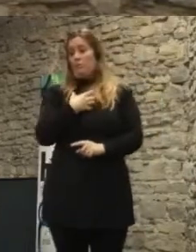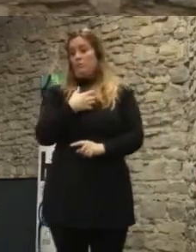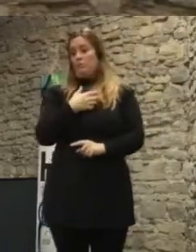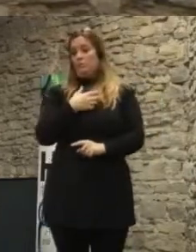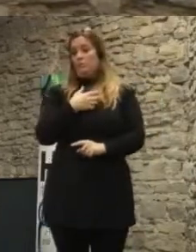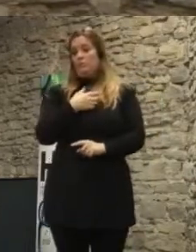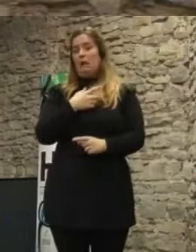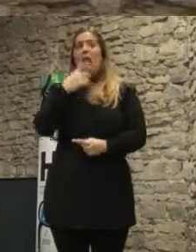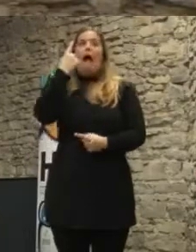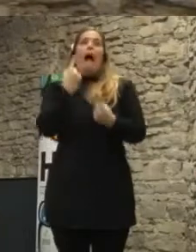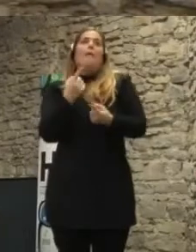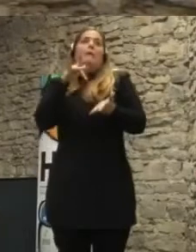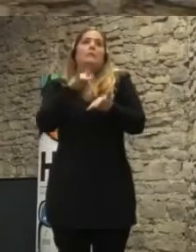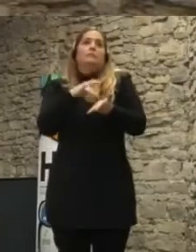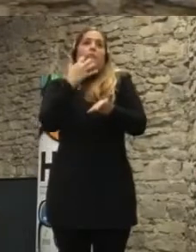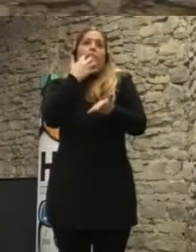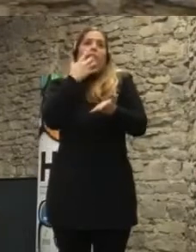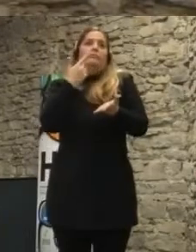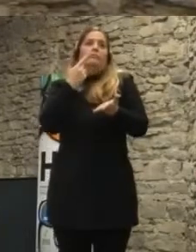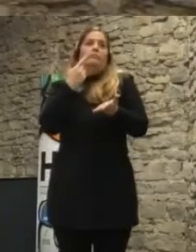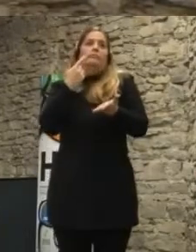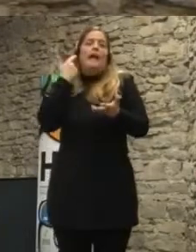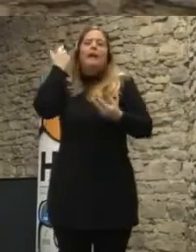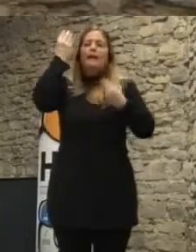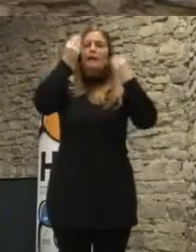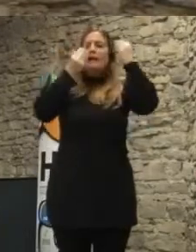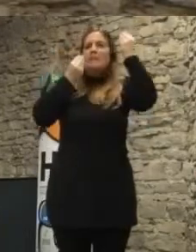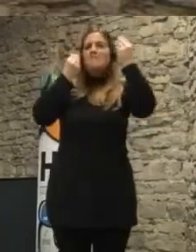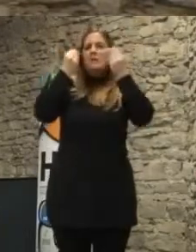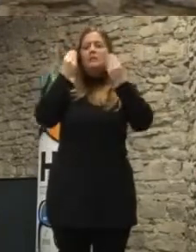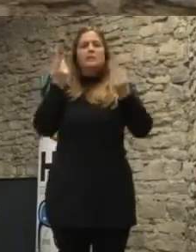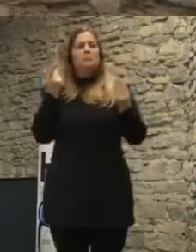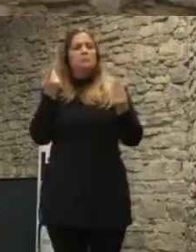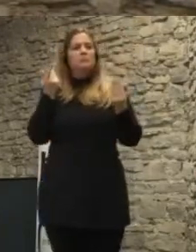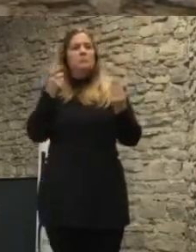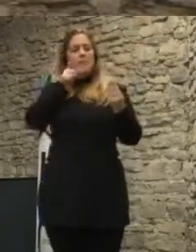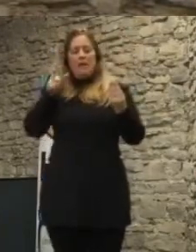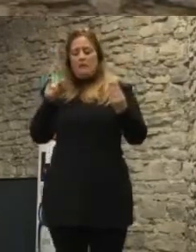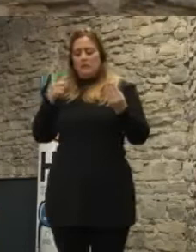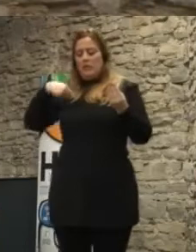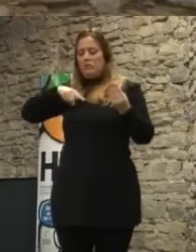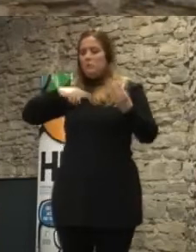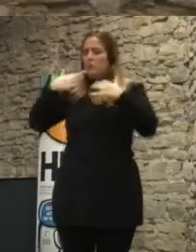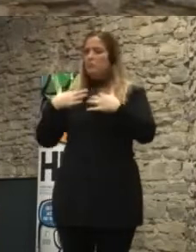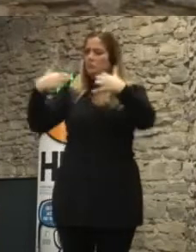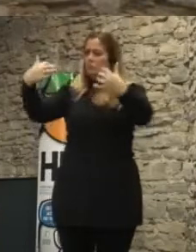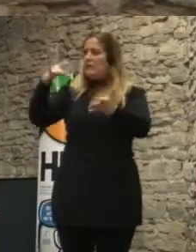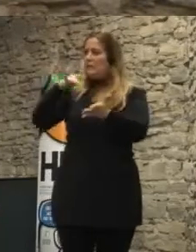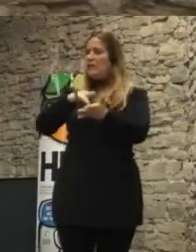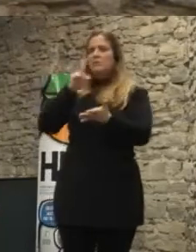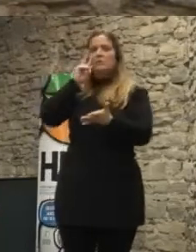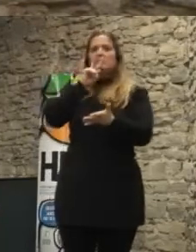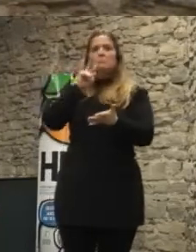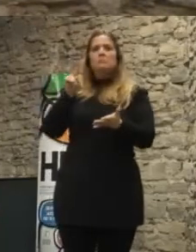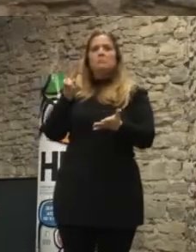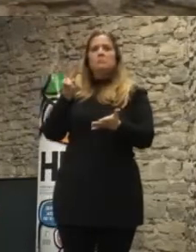pasa, a veces pasa, ¿no?, que cuando haces esta reflexión, la gente que estamos en la sala, pues podemos llegar a la